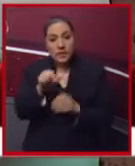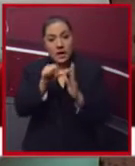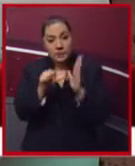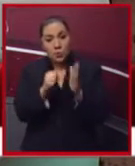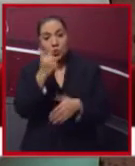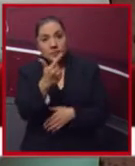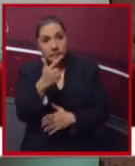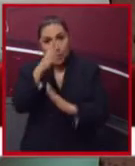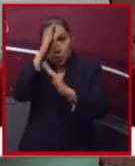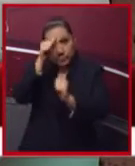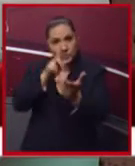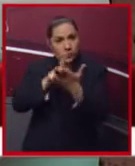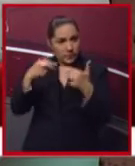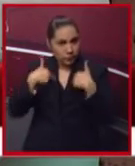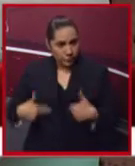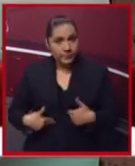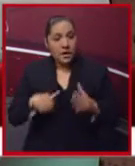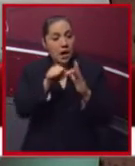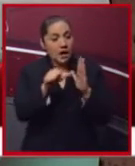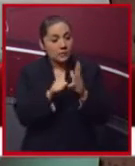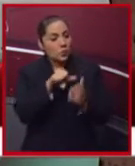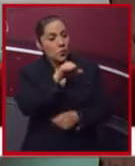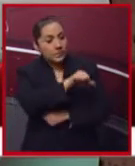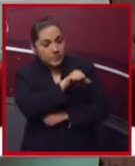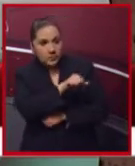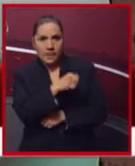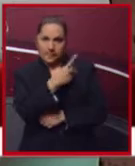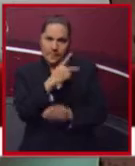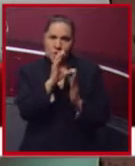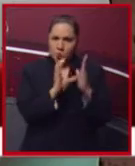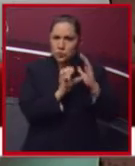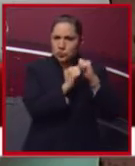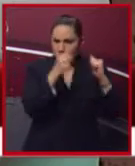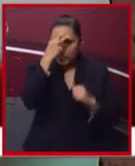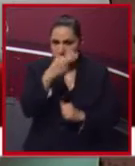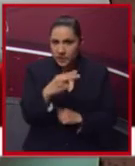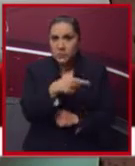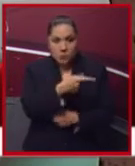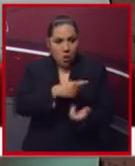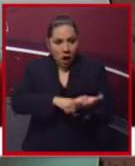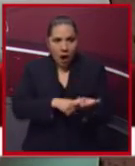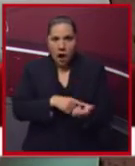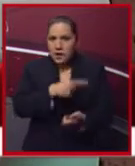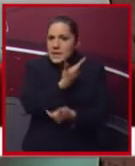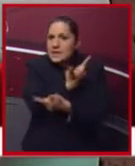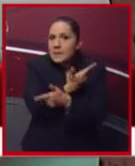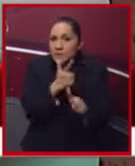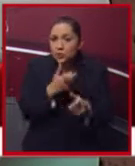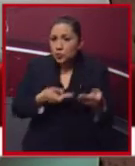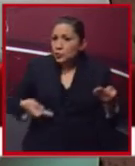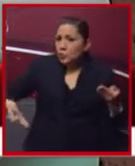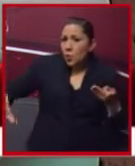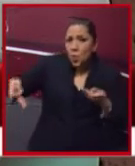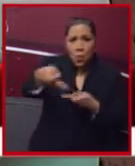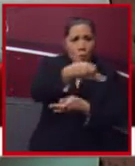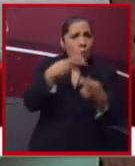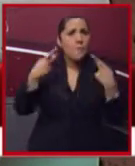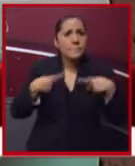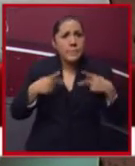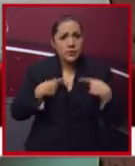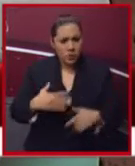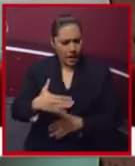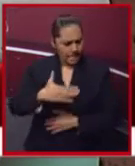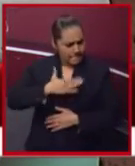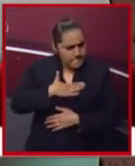Humanos, artículos 14 y 16 de la Constitución Política de los Estados Unidos Mexicanos. Libertad personal. Todas las personas tenemos derecho a ser libres y solo